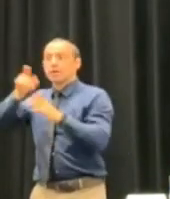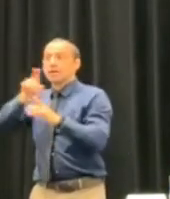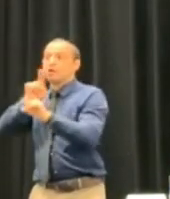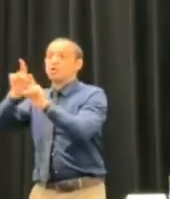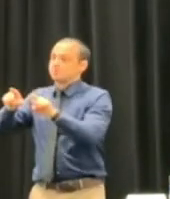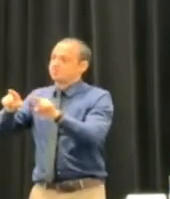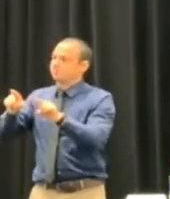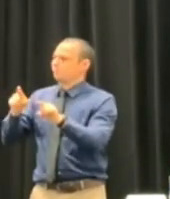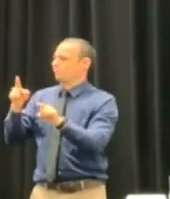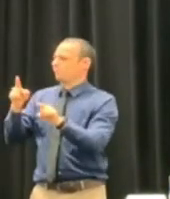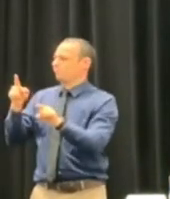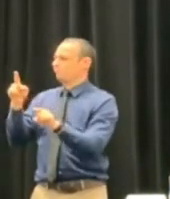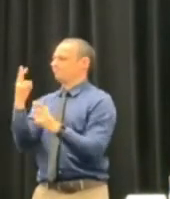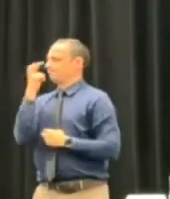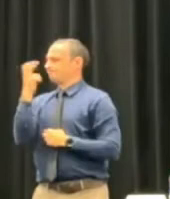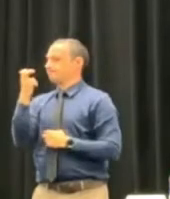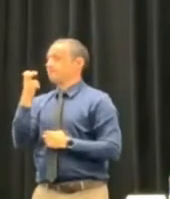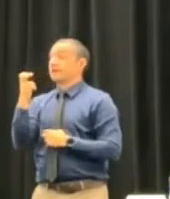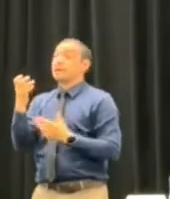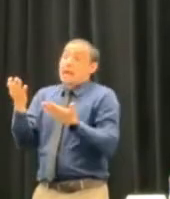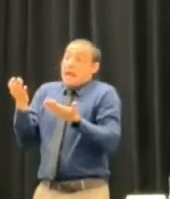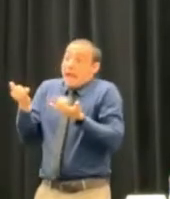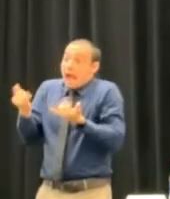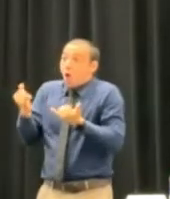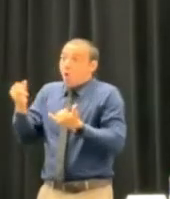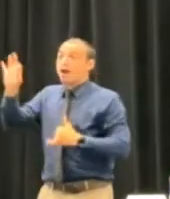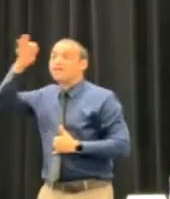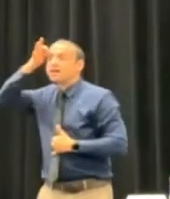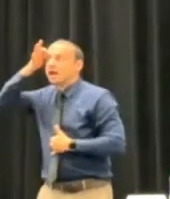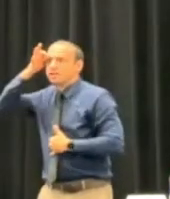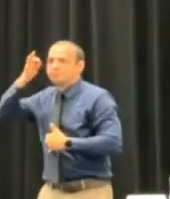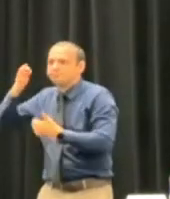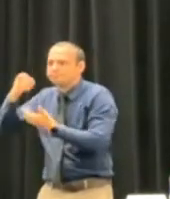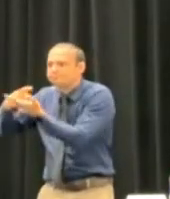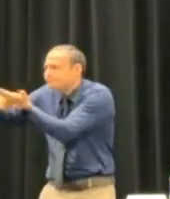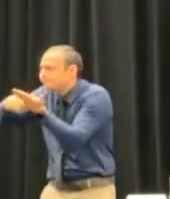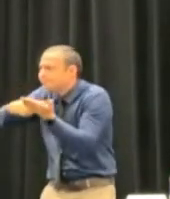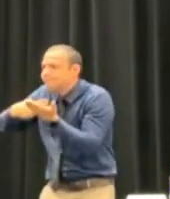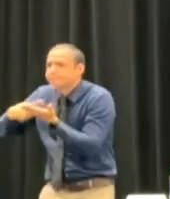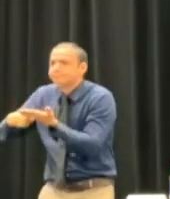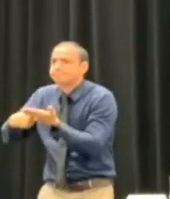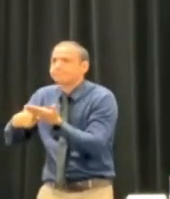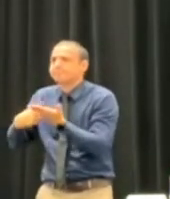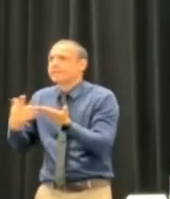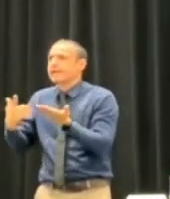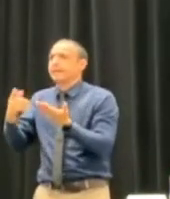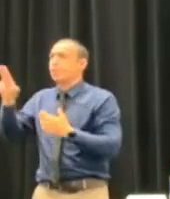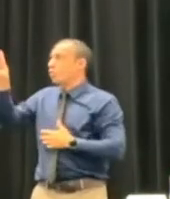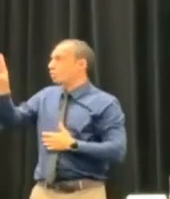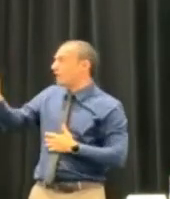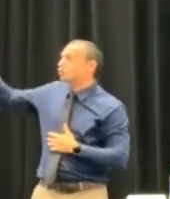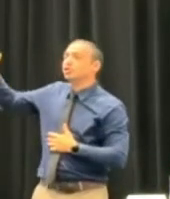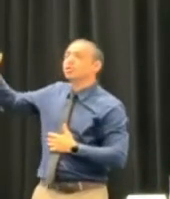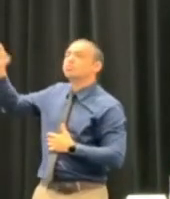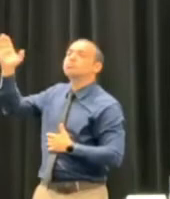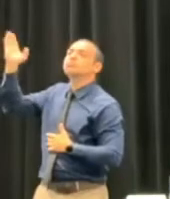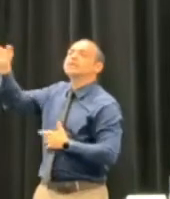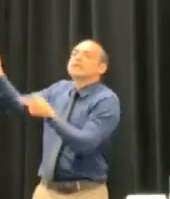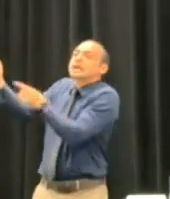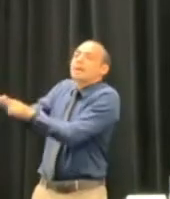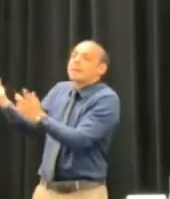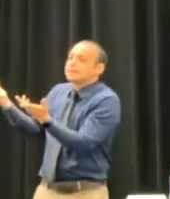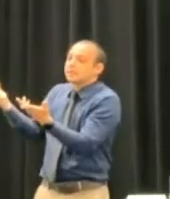cuando está comenzando quizás un análisis a nivel federal de lo que se va se planifica hacer en términos de eeuu no queremos quedarnos rezagados